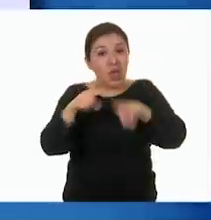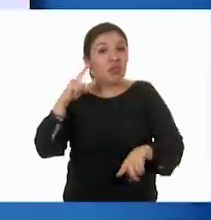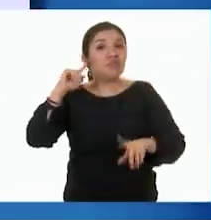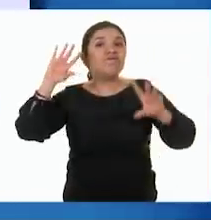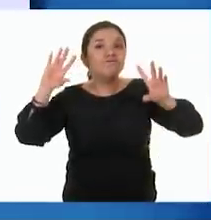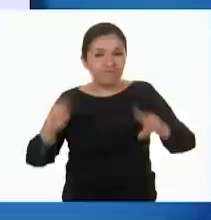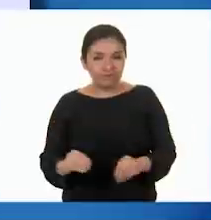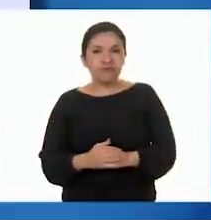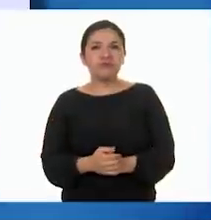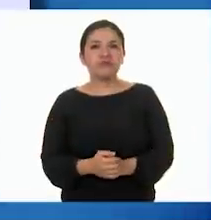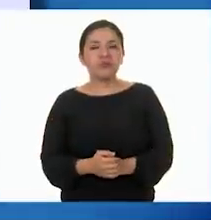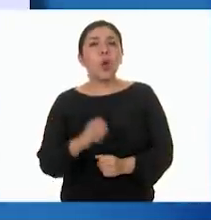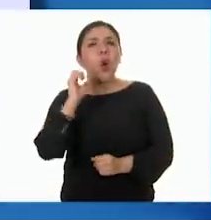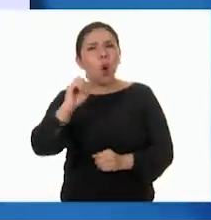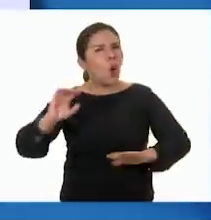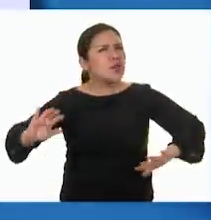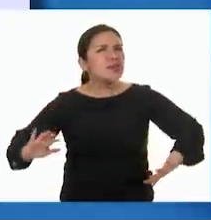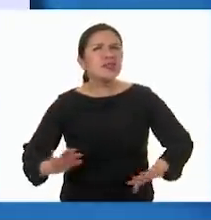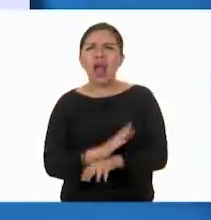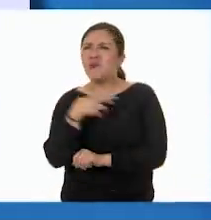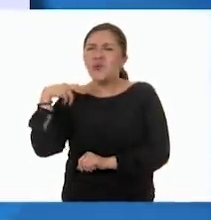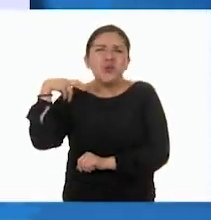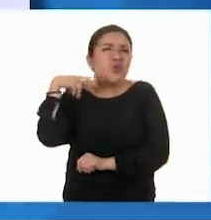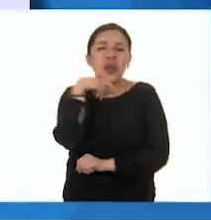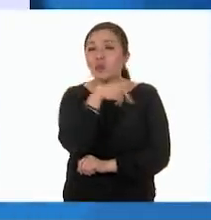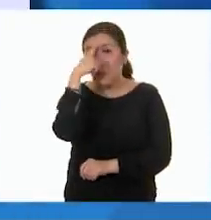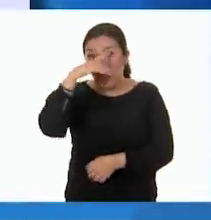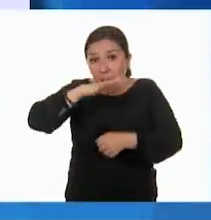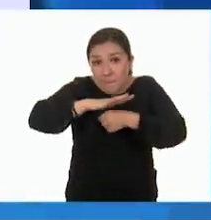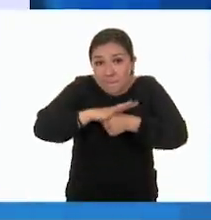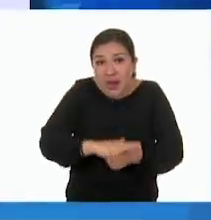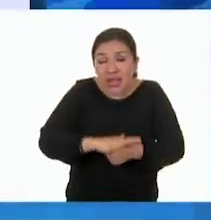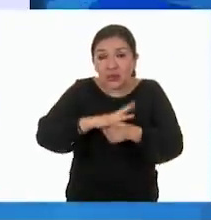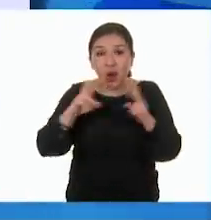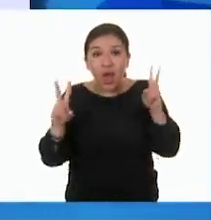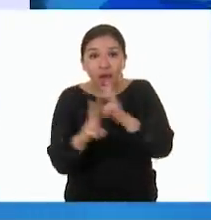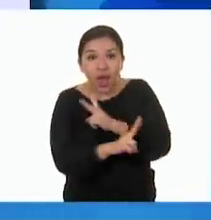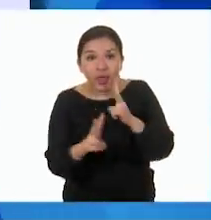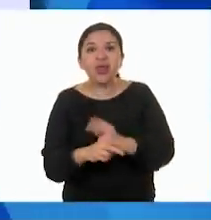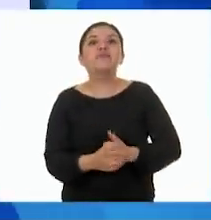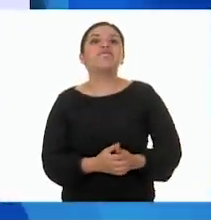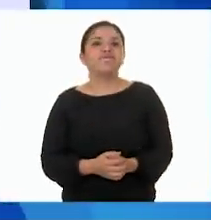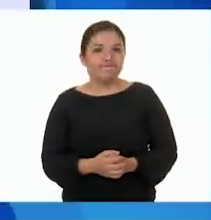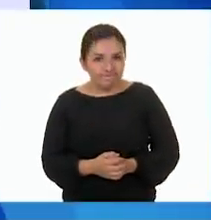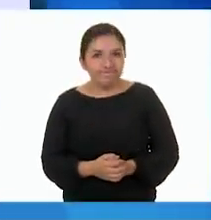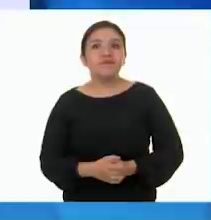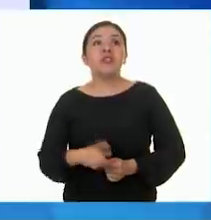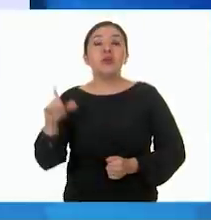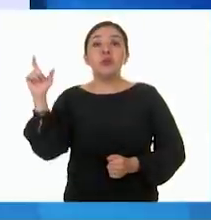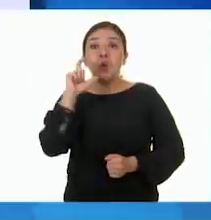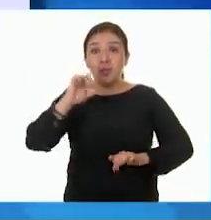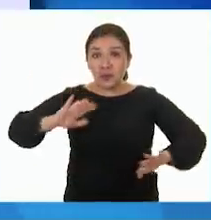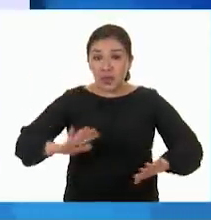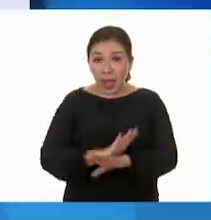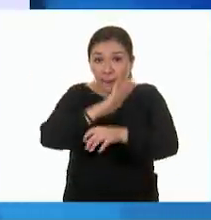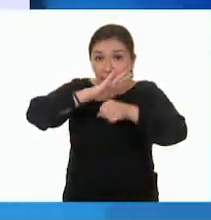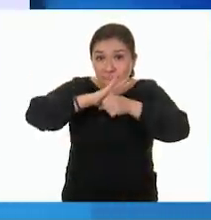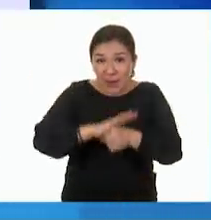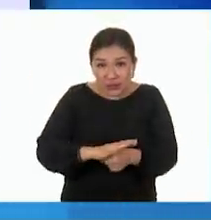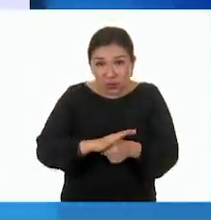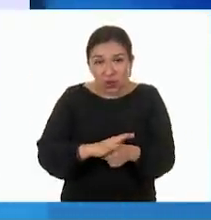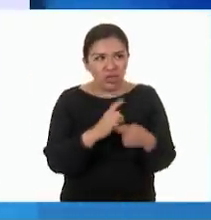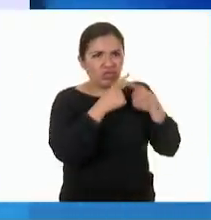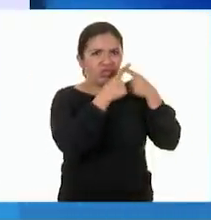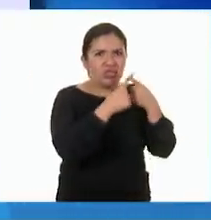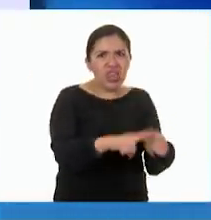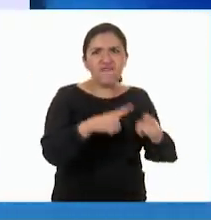audición. Cambio brusco e importante en la presión del aire. Cuando la presión del aire no es igual en